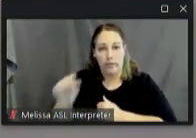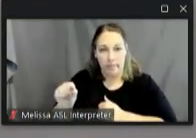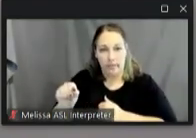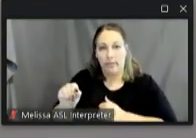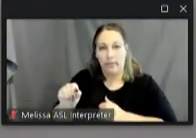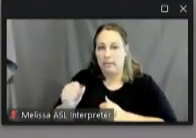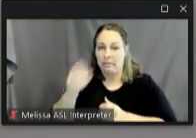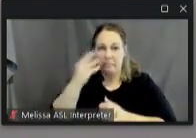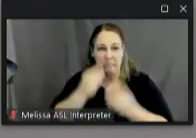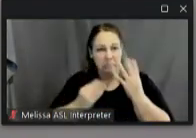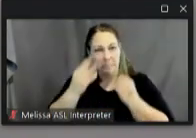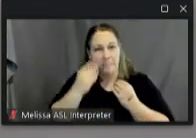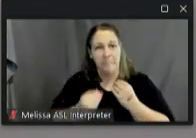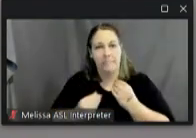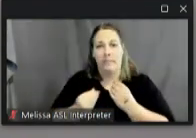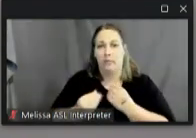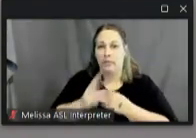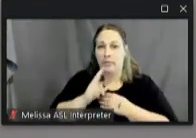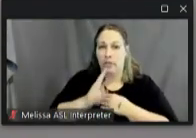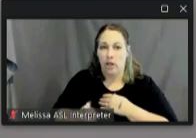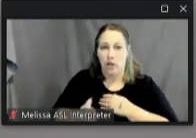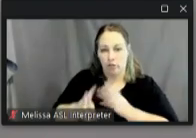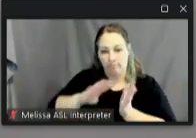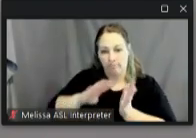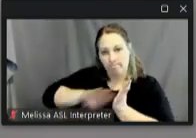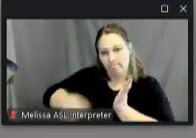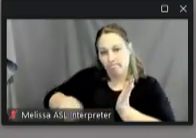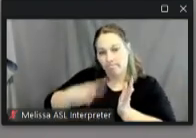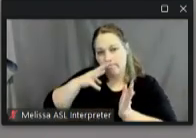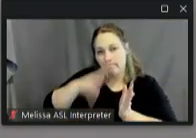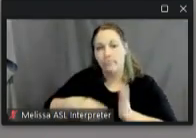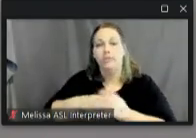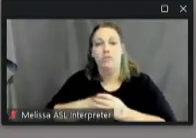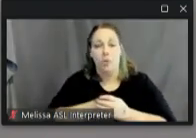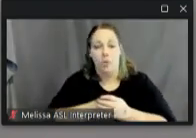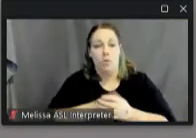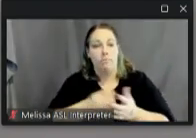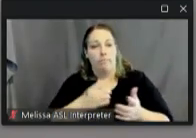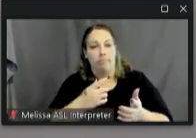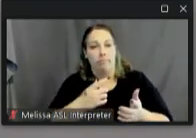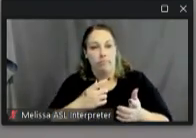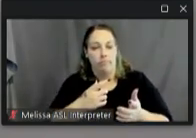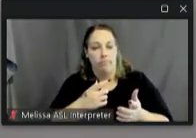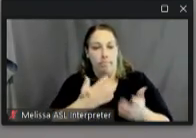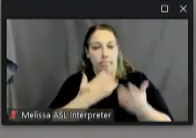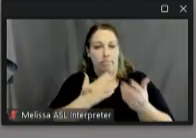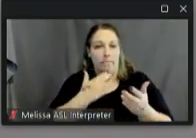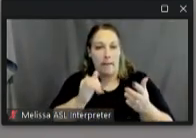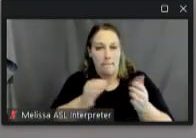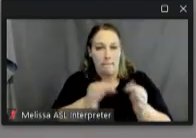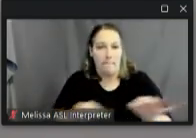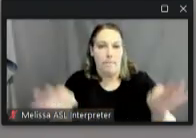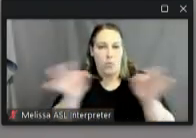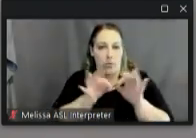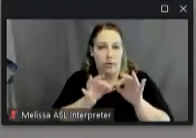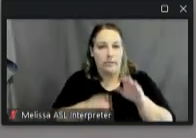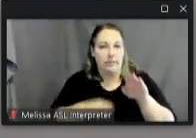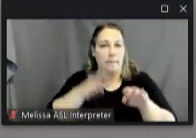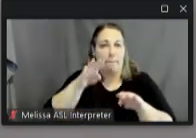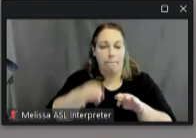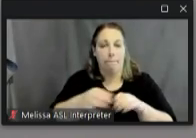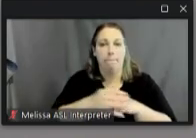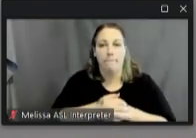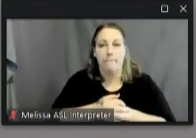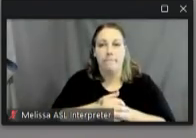estas violaciones y la gravedad solamente agravaría la barbarie y los abusos perpetrados, sobre todo en